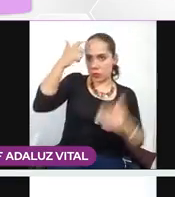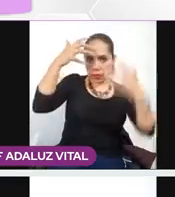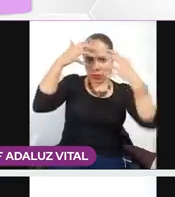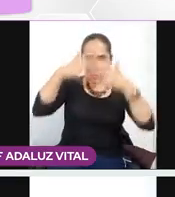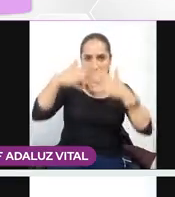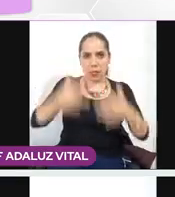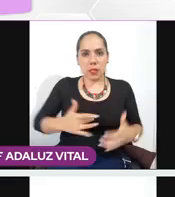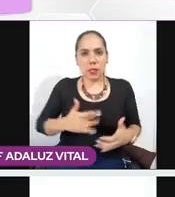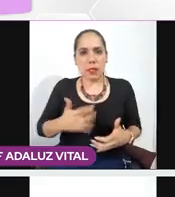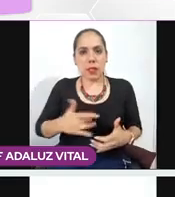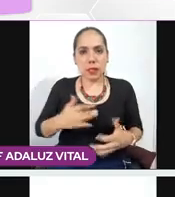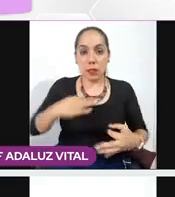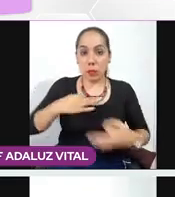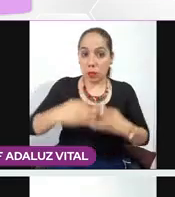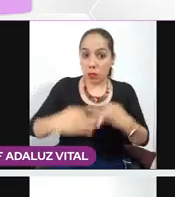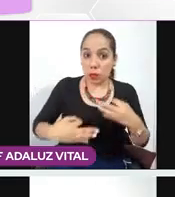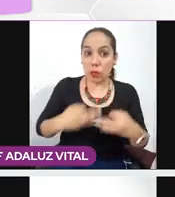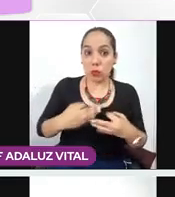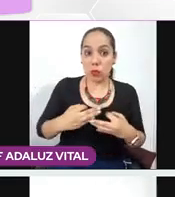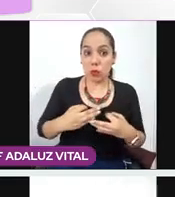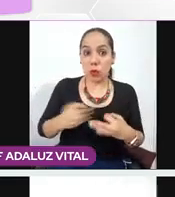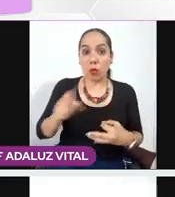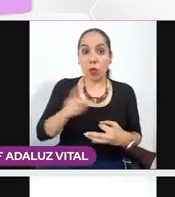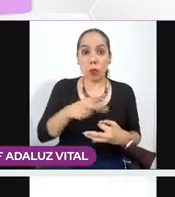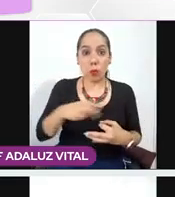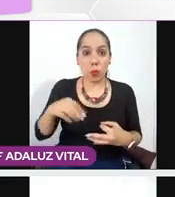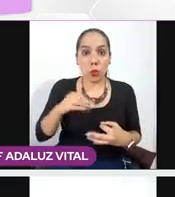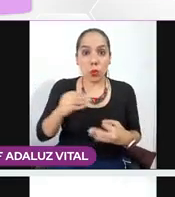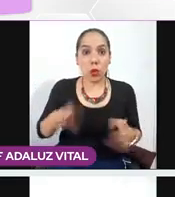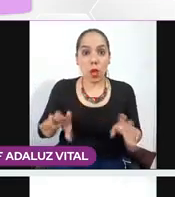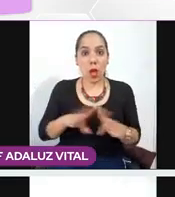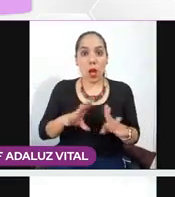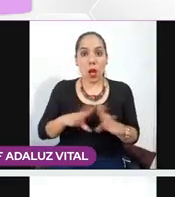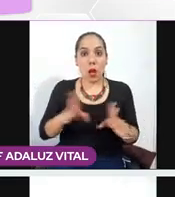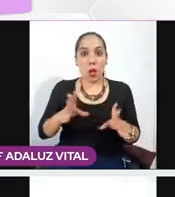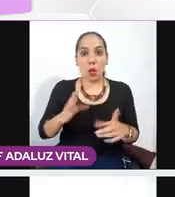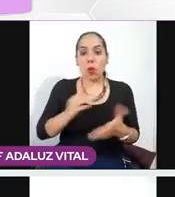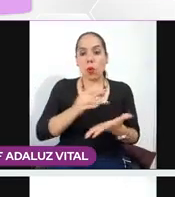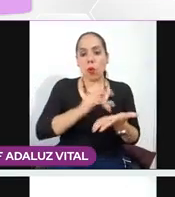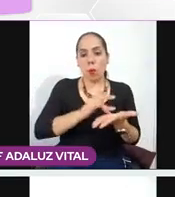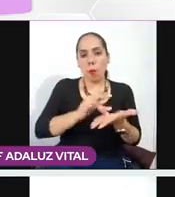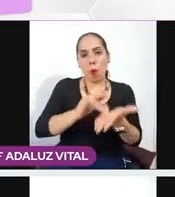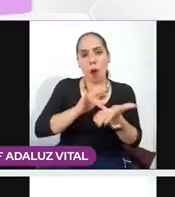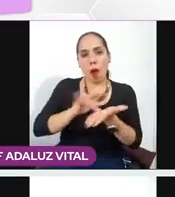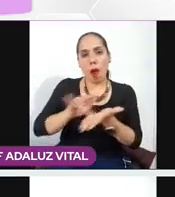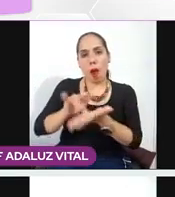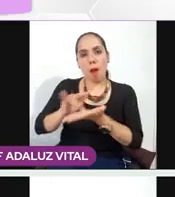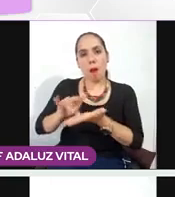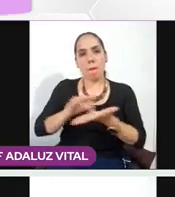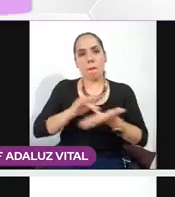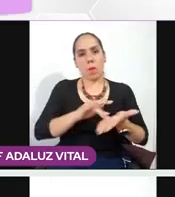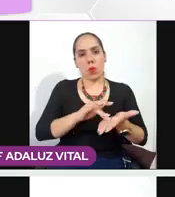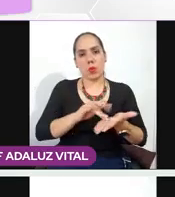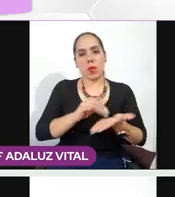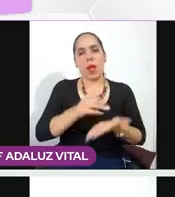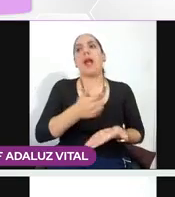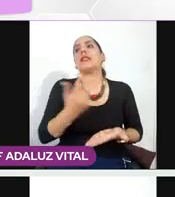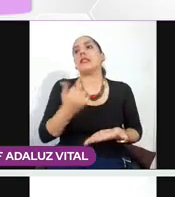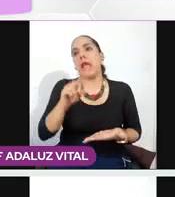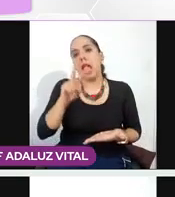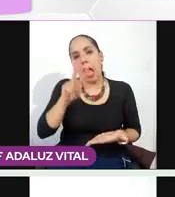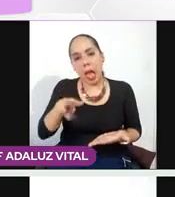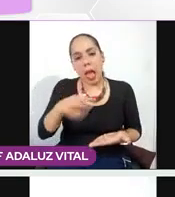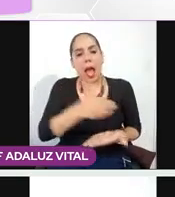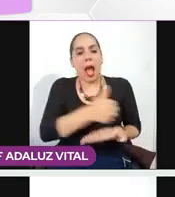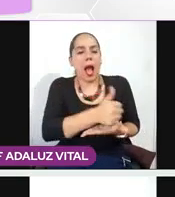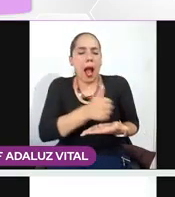un abuso, donde si hay violencia o algo así, ellos puedan acudir sabiendo de antemano pues, que van a recibir